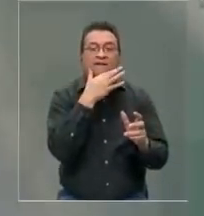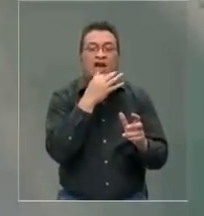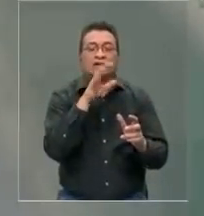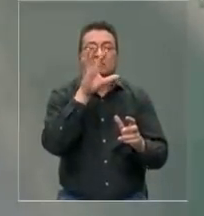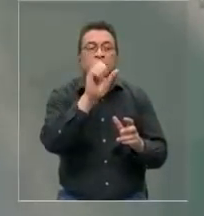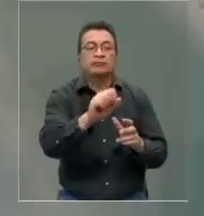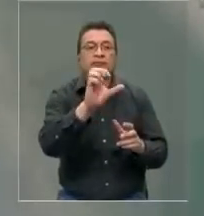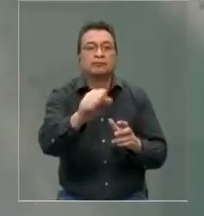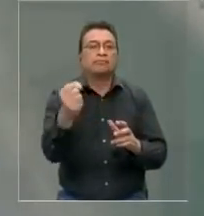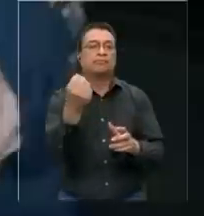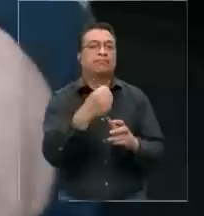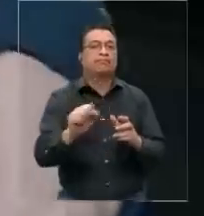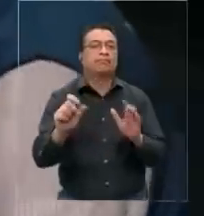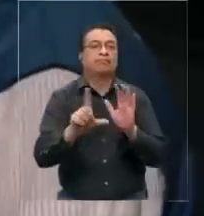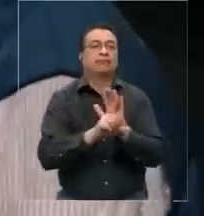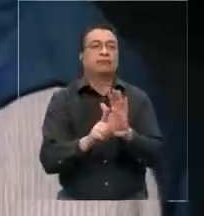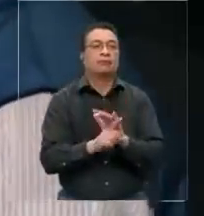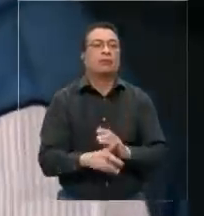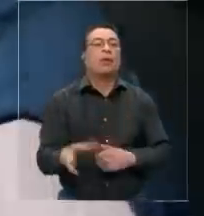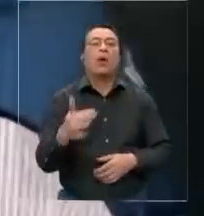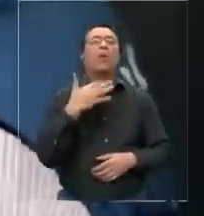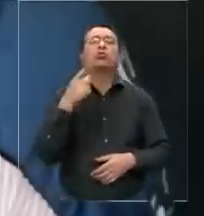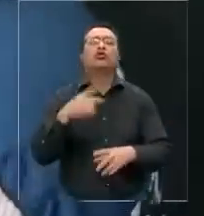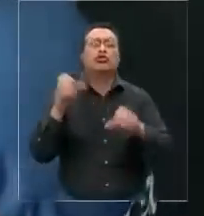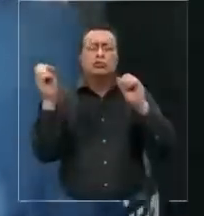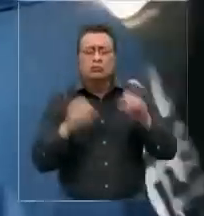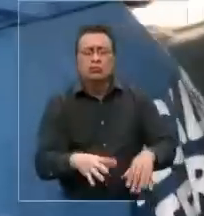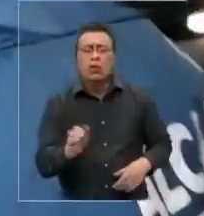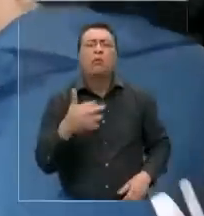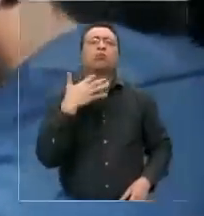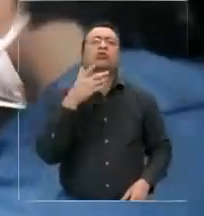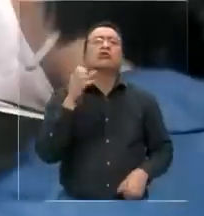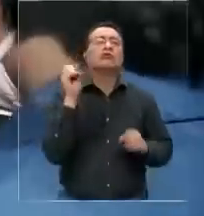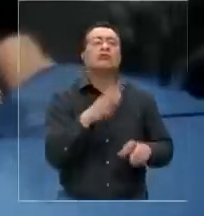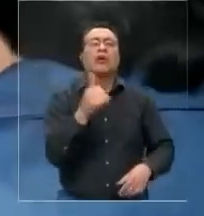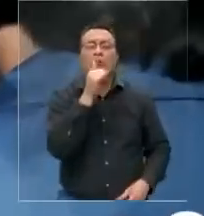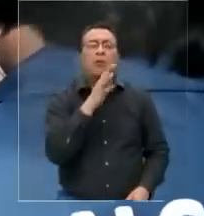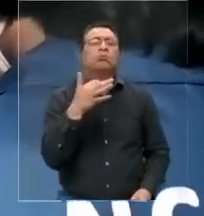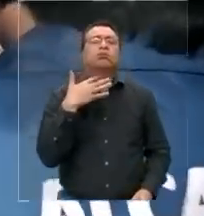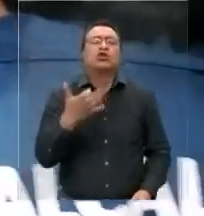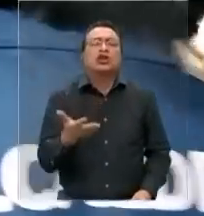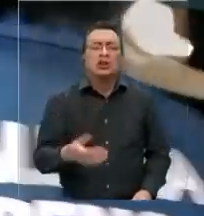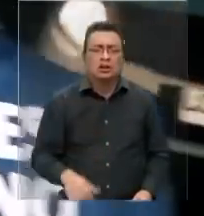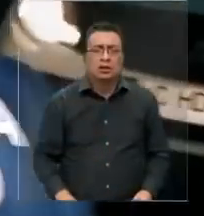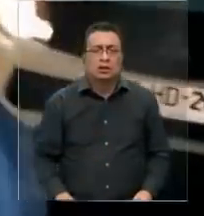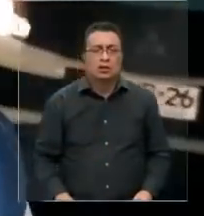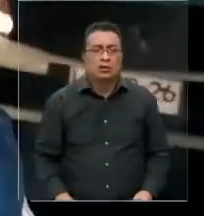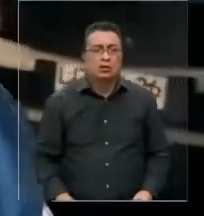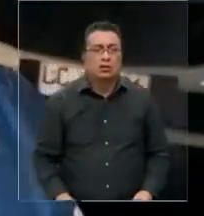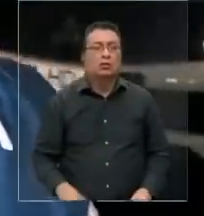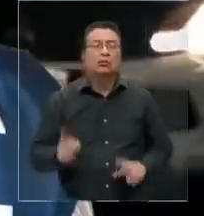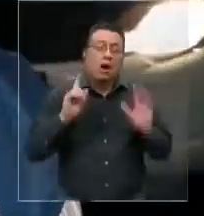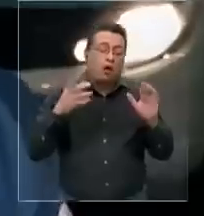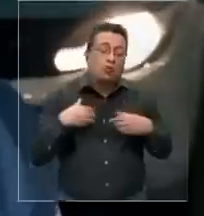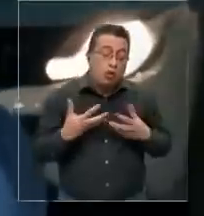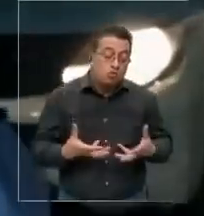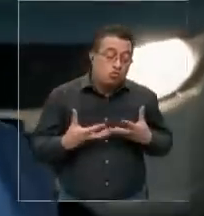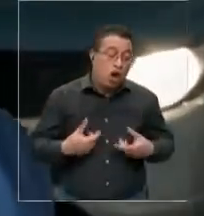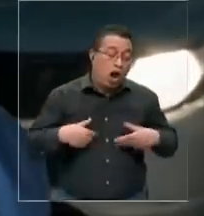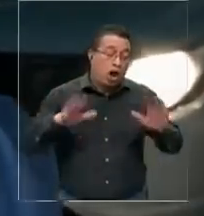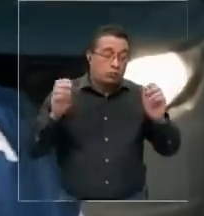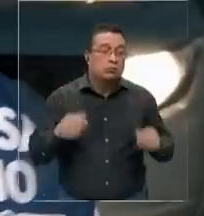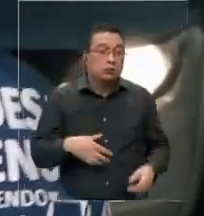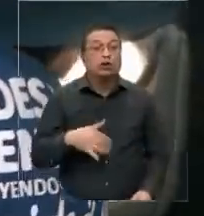sorprender a los infractores. ¿Por qué no viene a tirar basura acá? No. ¿Ah? De huevo no. Sí,